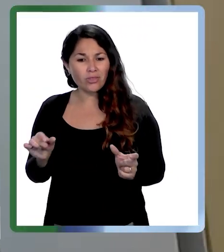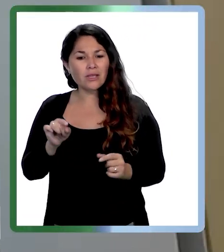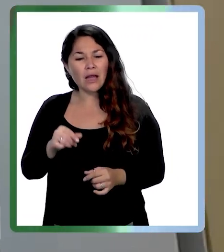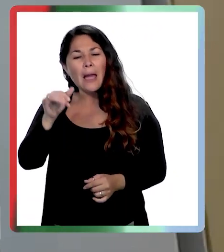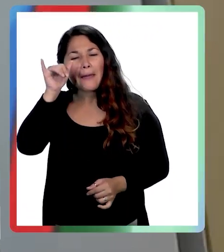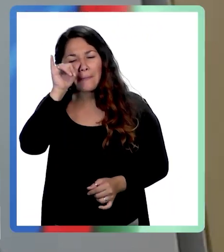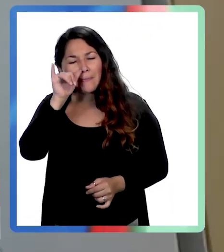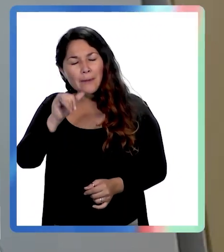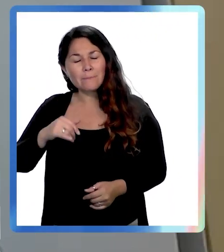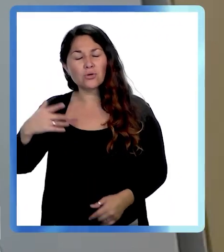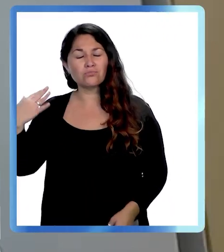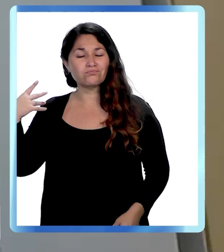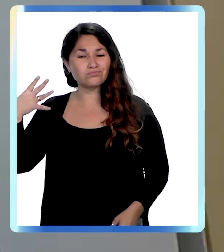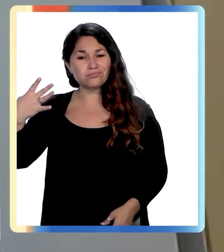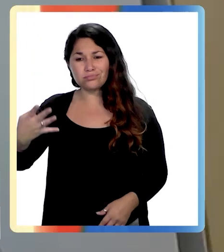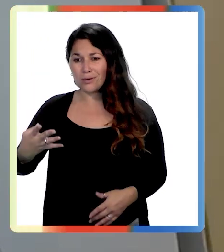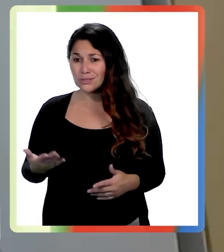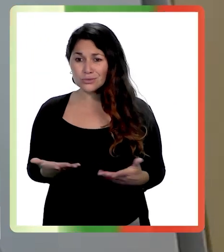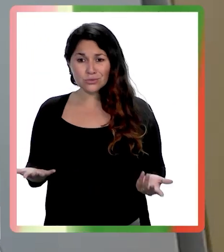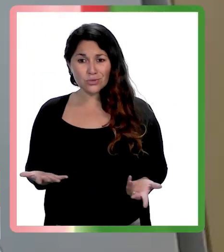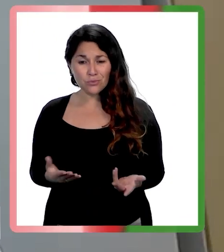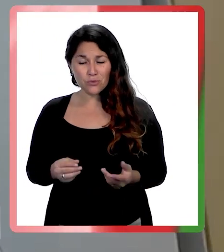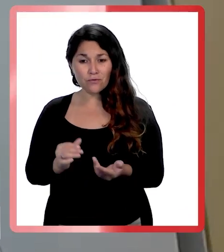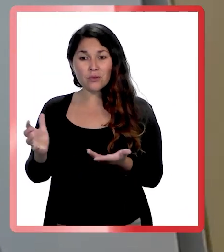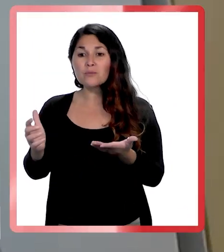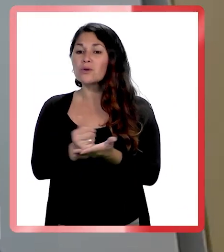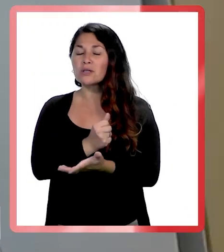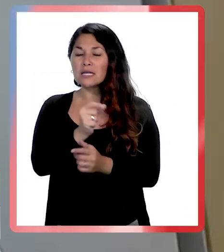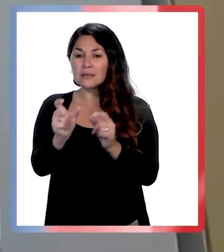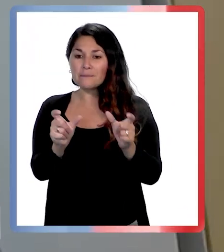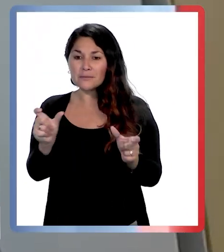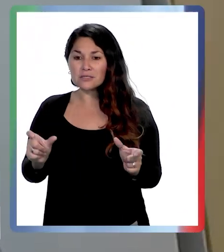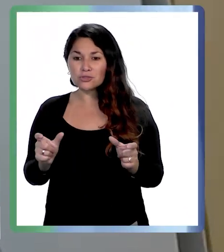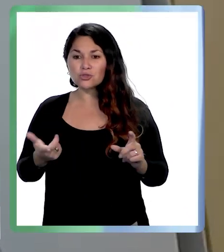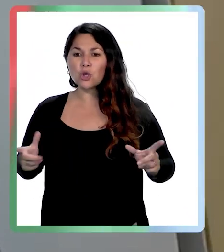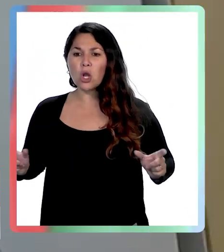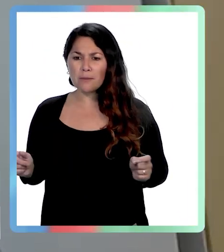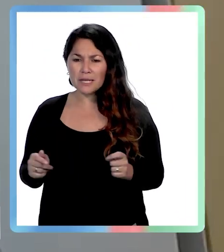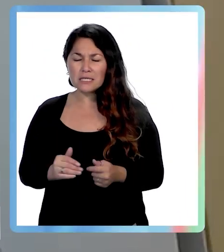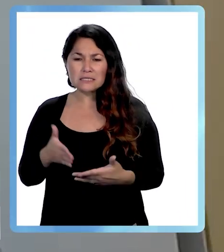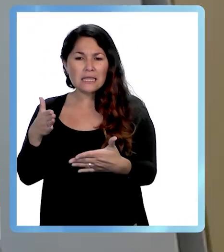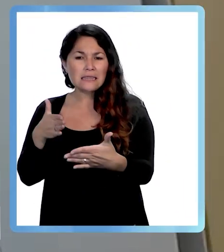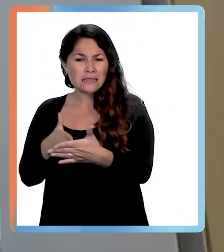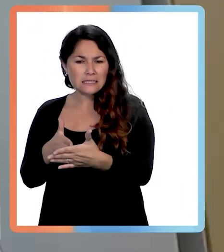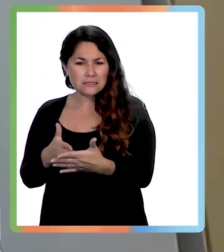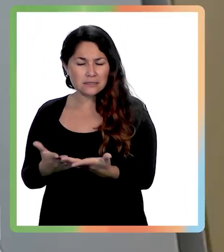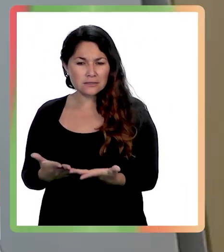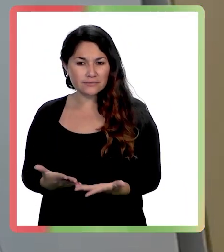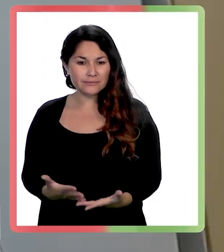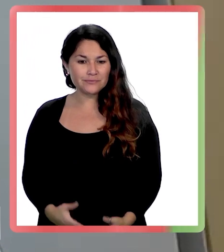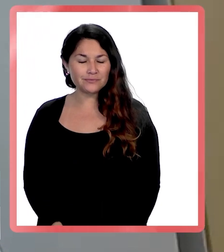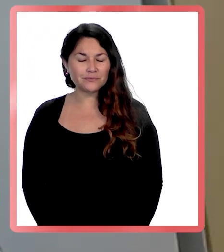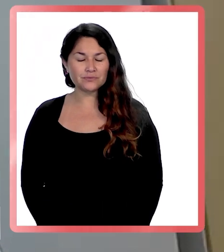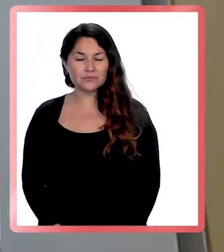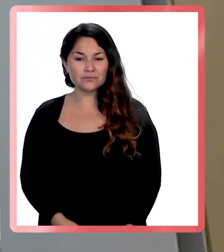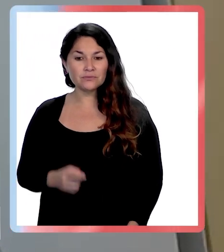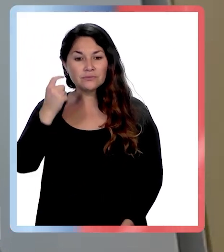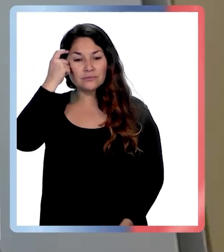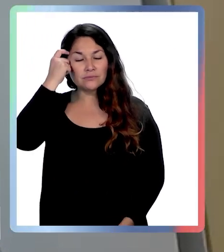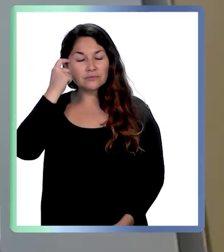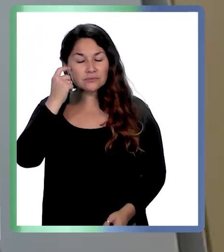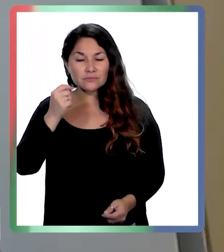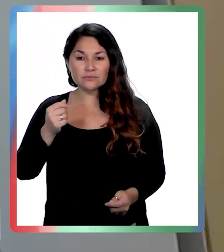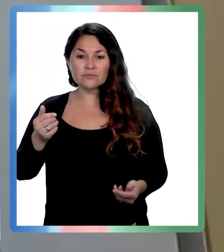de duración en la exposición, ¿cómo vamos a lograr que nuestra población tenga el alcance a ello? Por lo tanto, creo que al final es